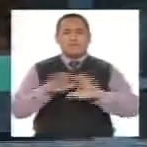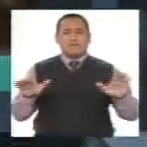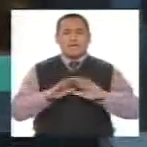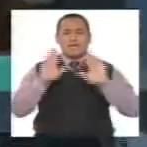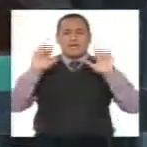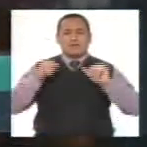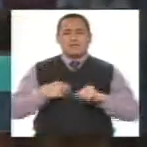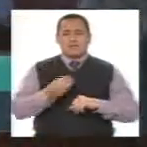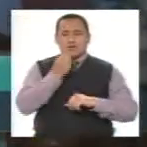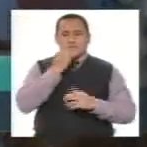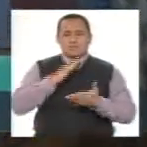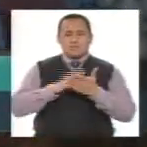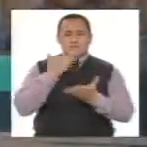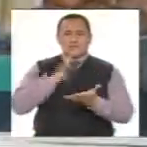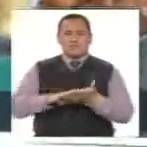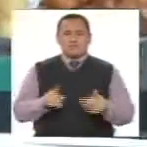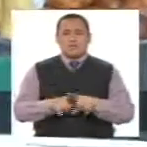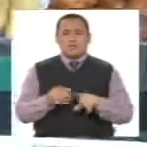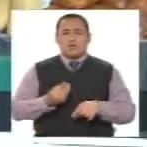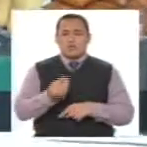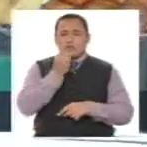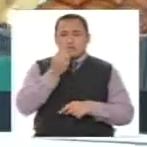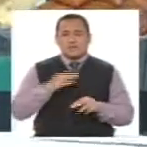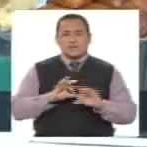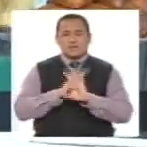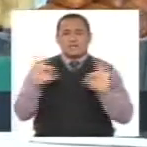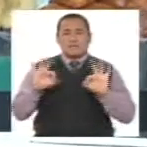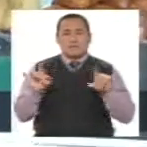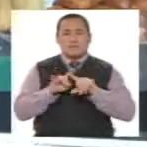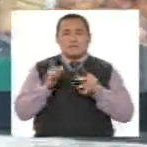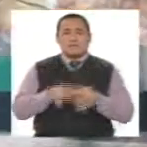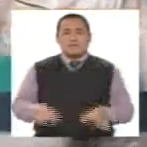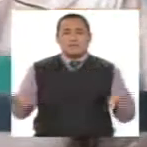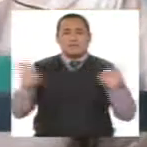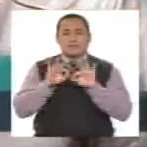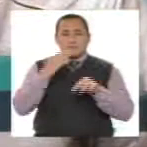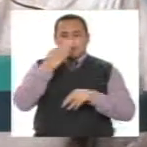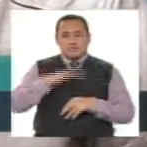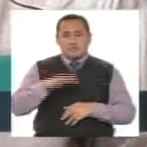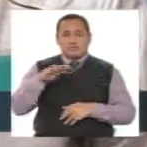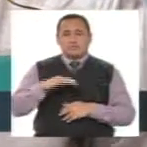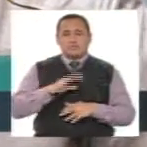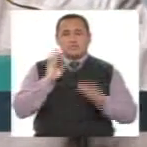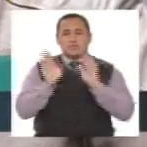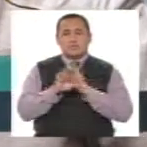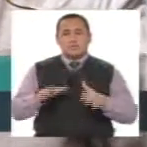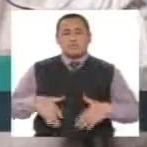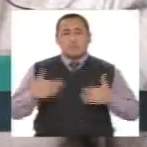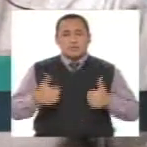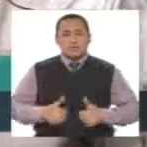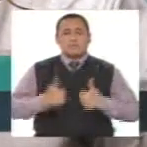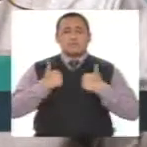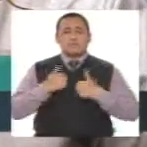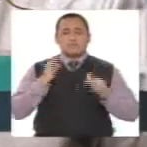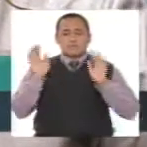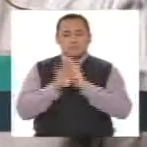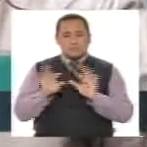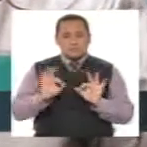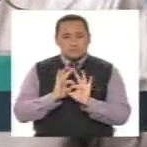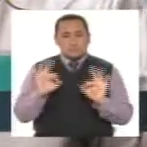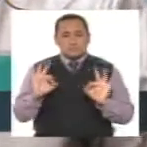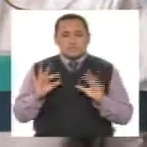para dar paso a una alimentación sana y balanceada nuestros niños pueden vivir un ambiente bastante